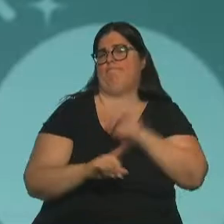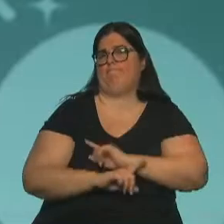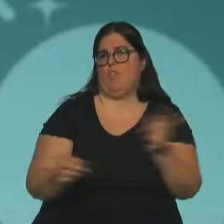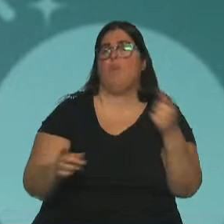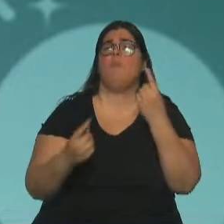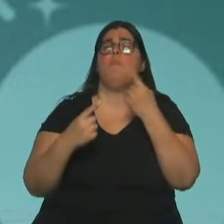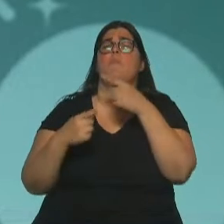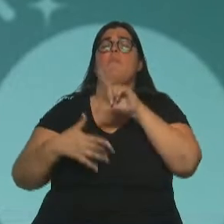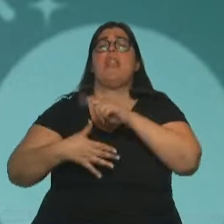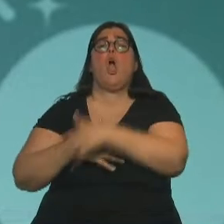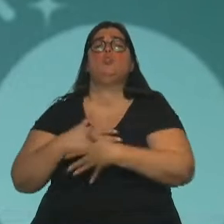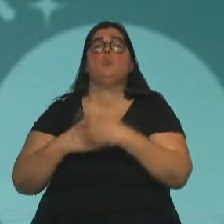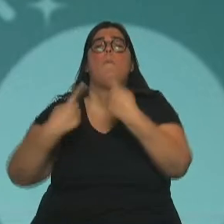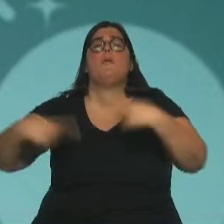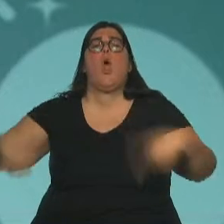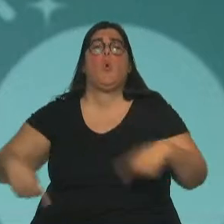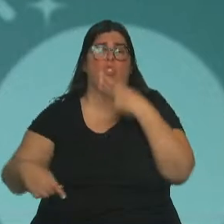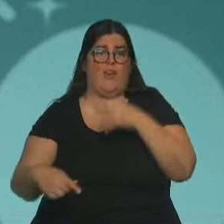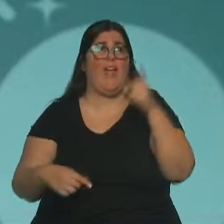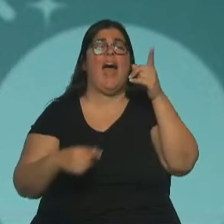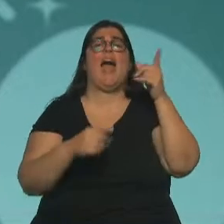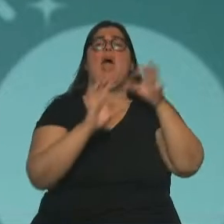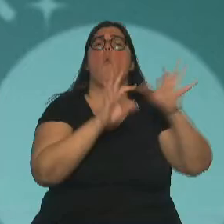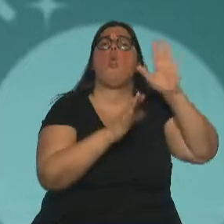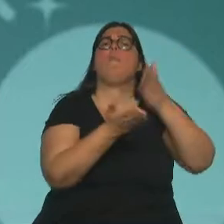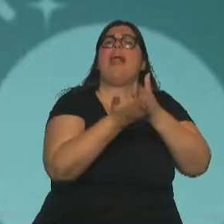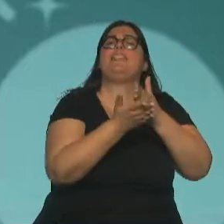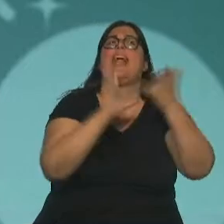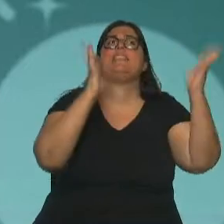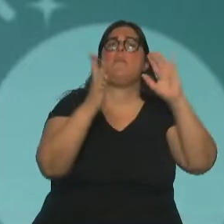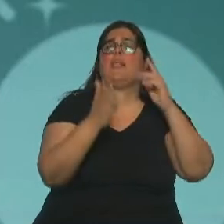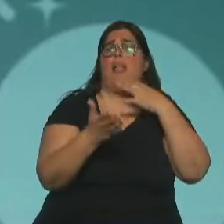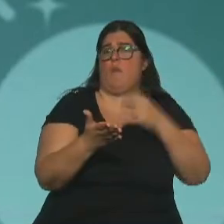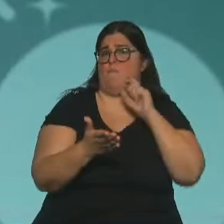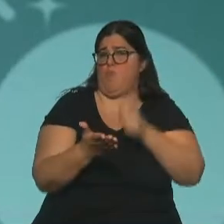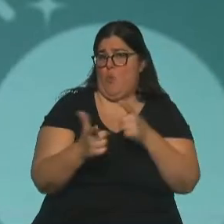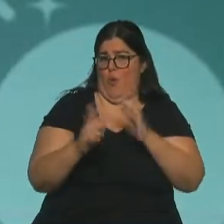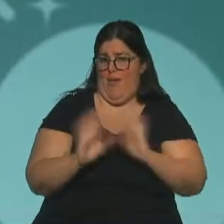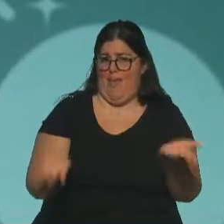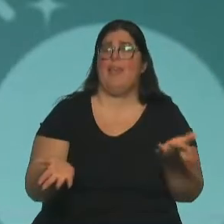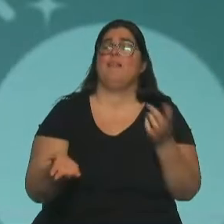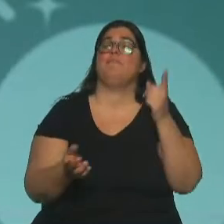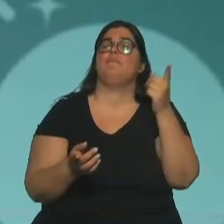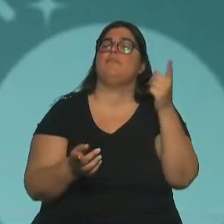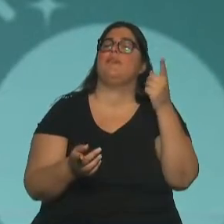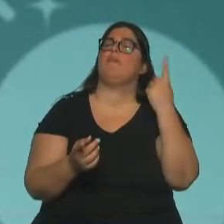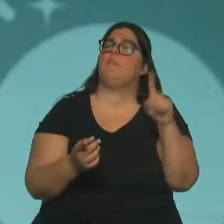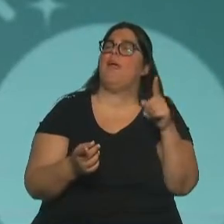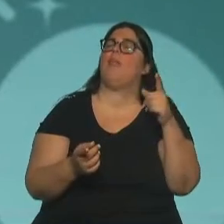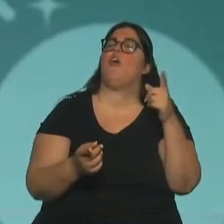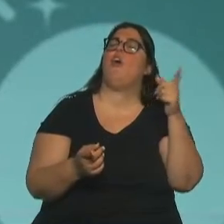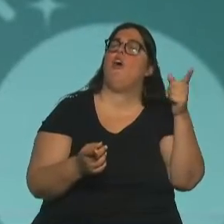Mercosur no cumplen las exigencias ambientales europeas. Muchos creen que en realidad detrás de esas demandas hay más que